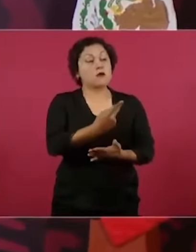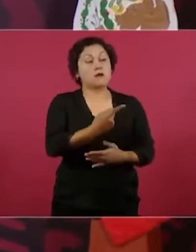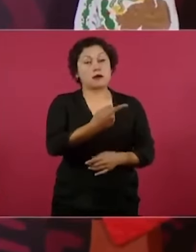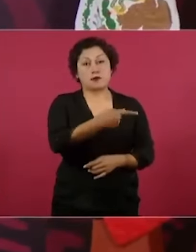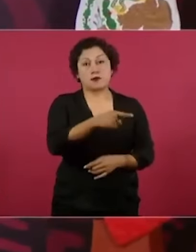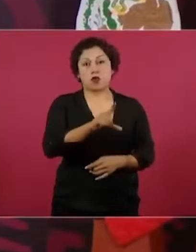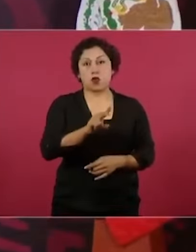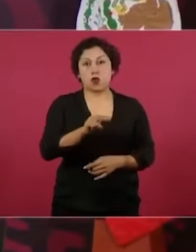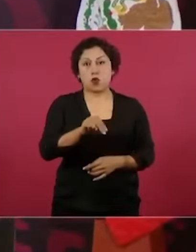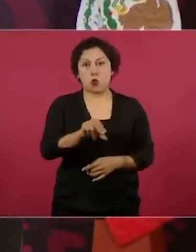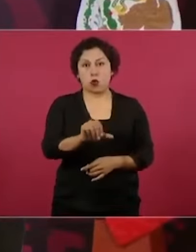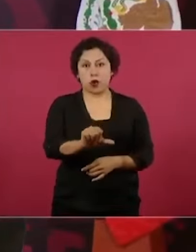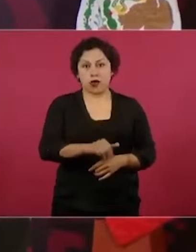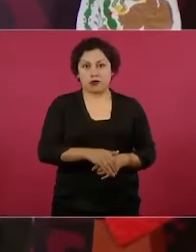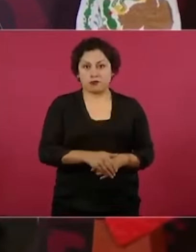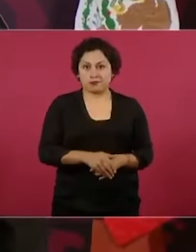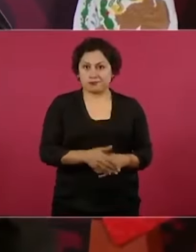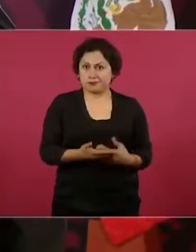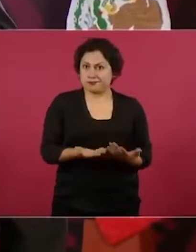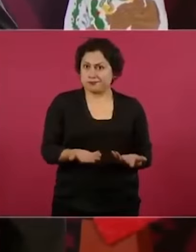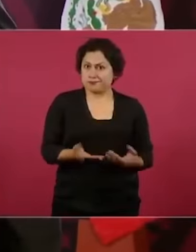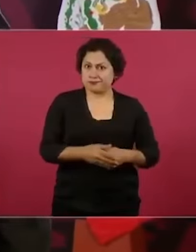narcogobierno de Felipe Calderón,